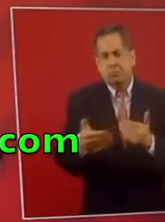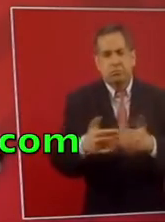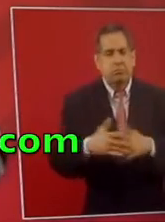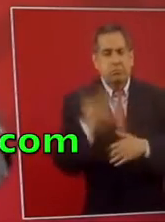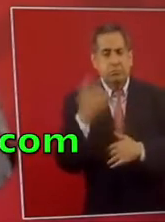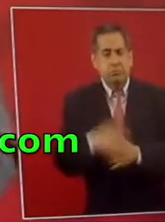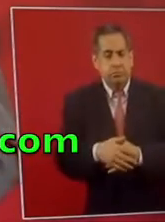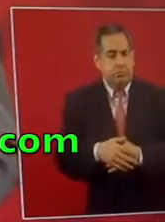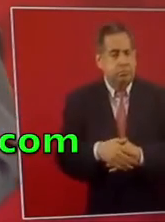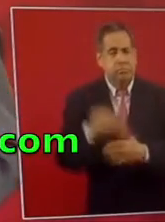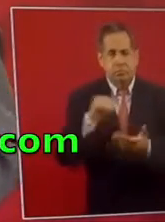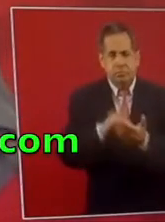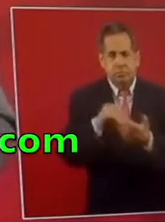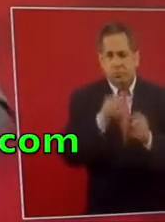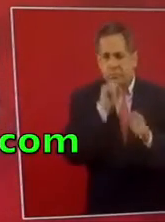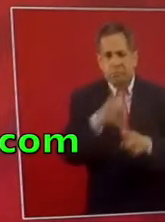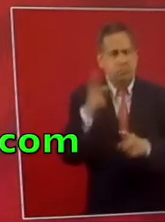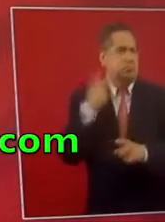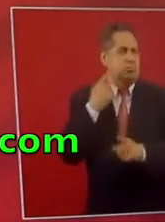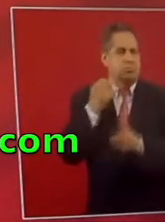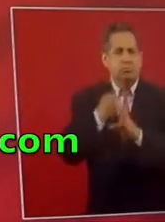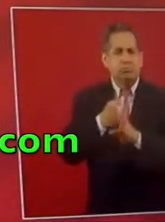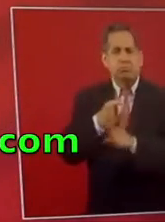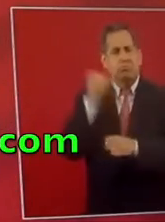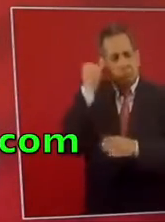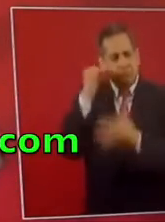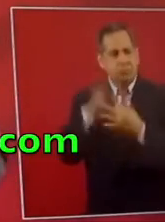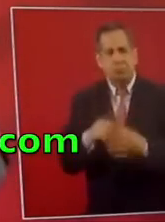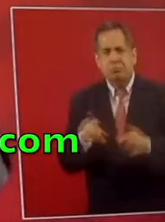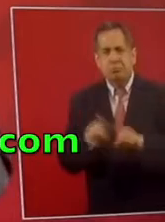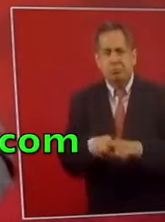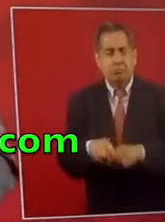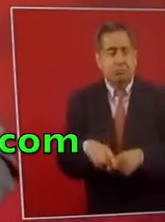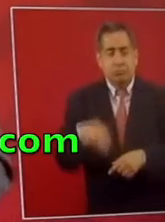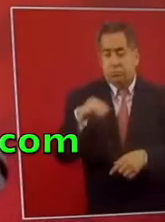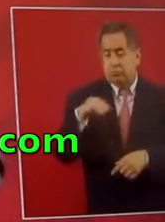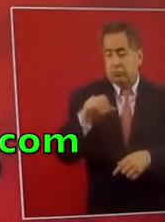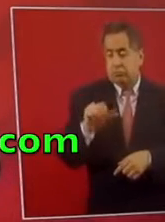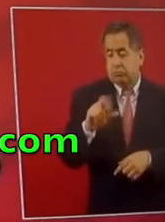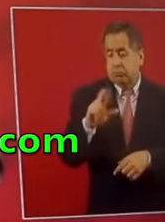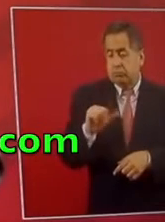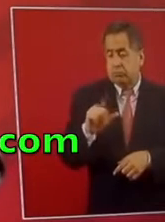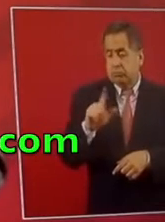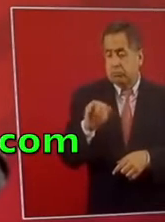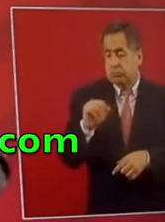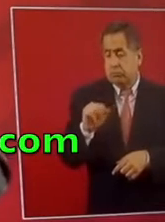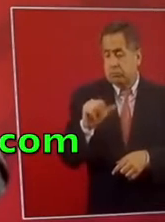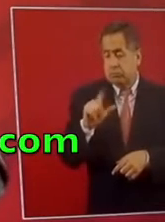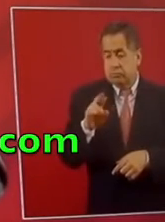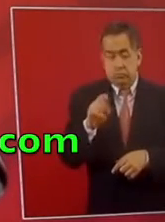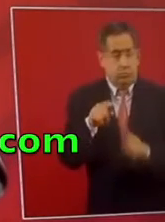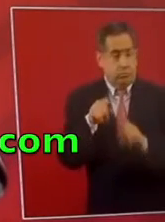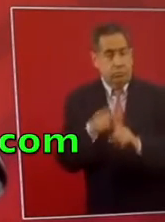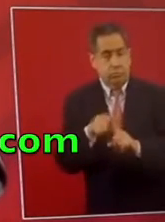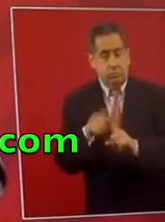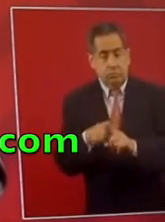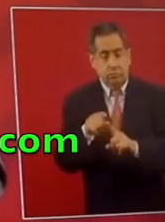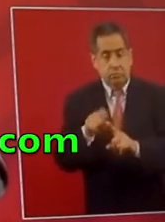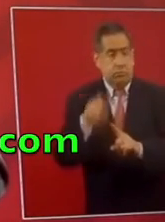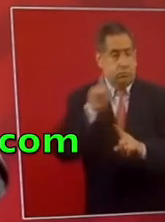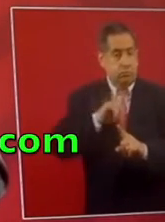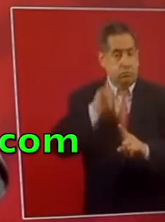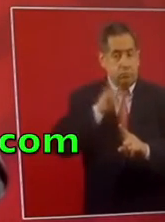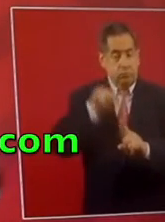municipios y se están reuniendo aproximadamente 8 ejidos correspondientes a Mapastepec. Dentro de esos